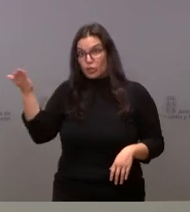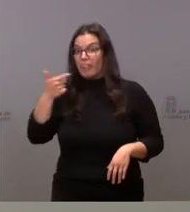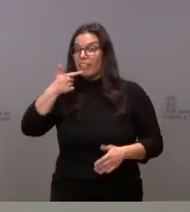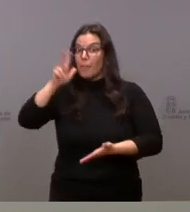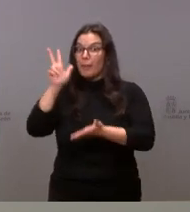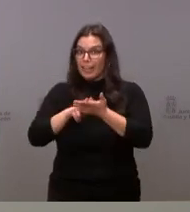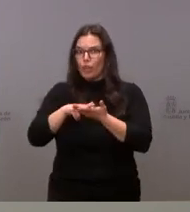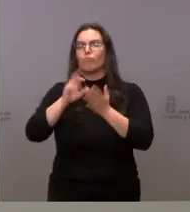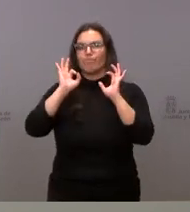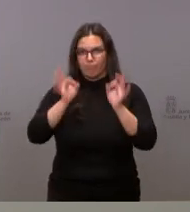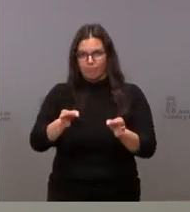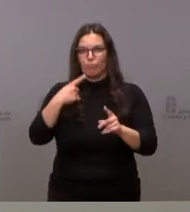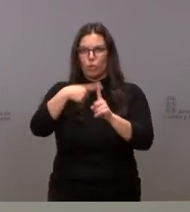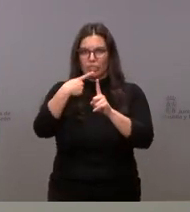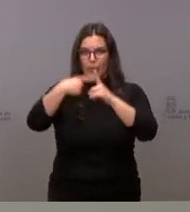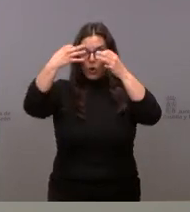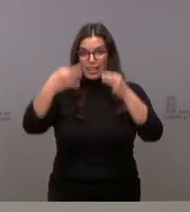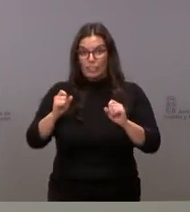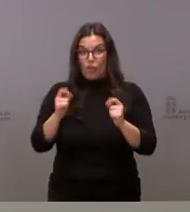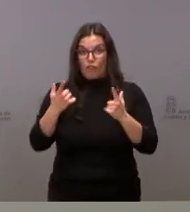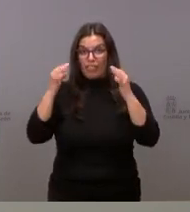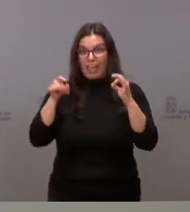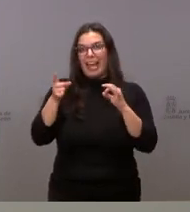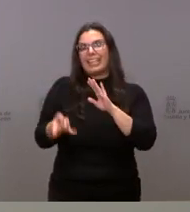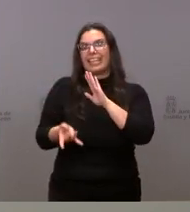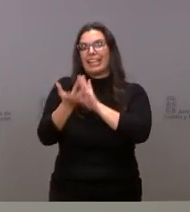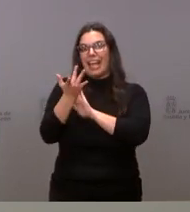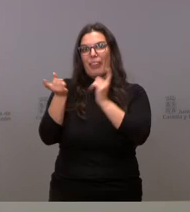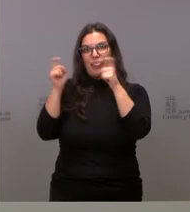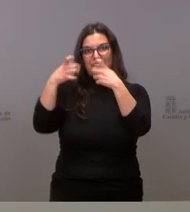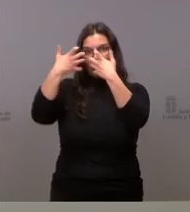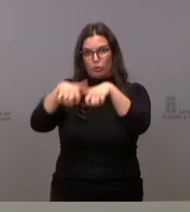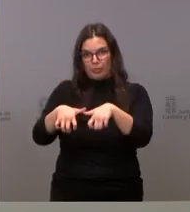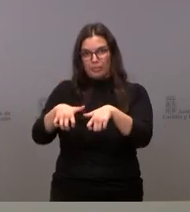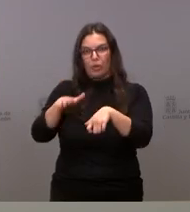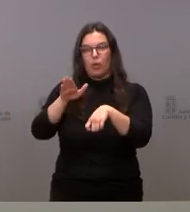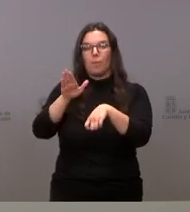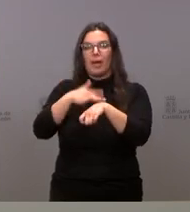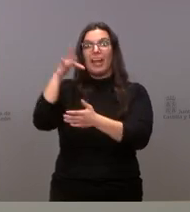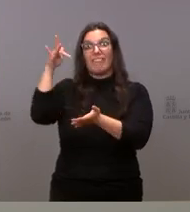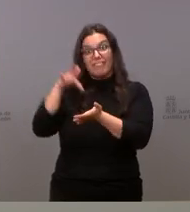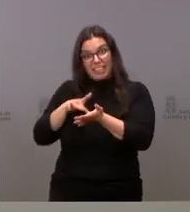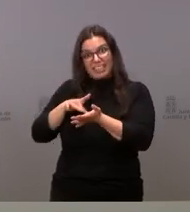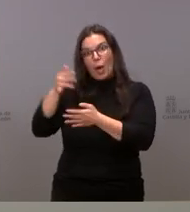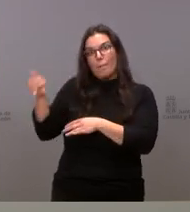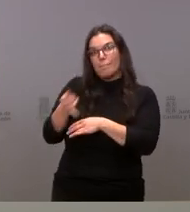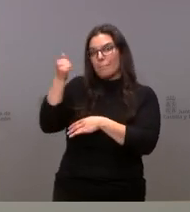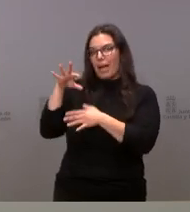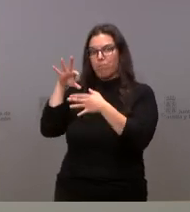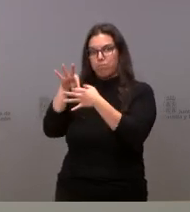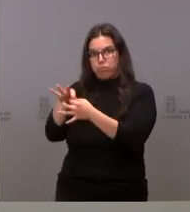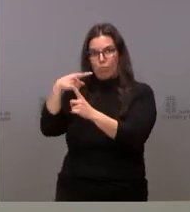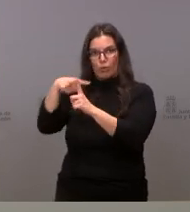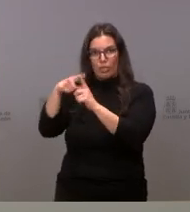ese test a ese test como positivo se genera una cita en el sistema y se genera la fecha en la cual digamos se